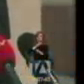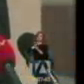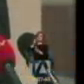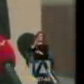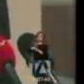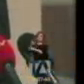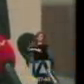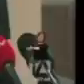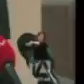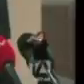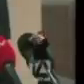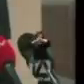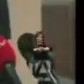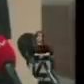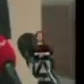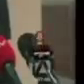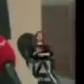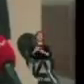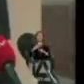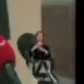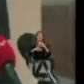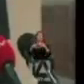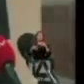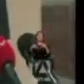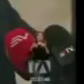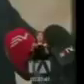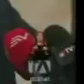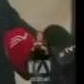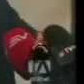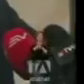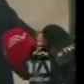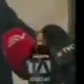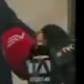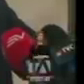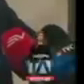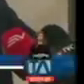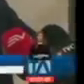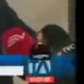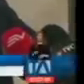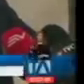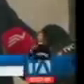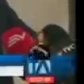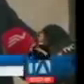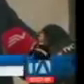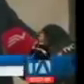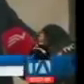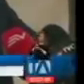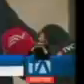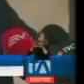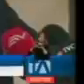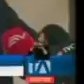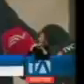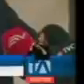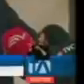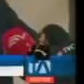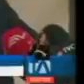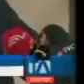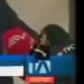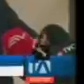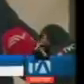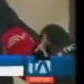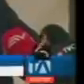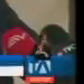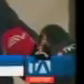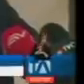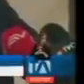que de esta manera pueda hacer continuar la etapa del juicio. Regresar al país sería para tener a